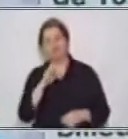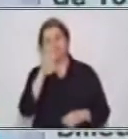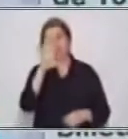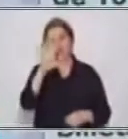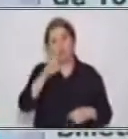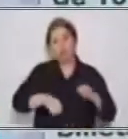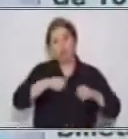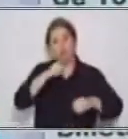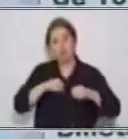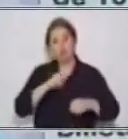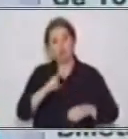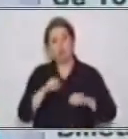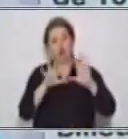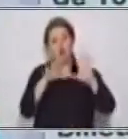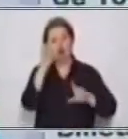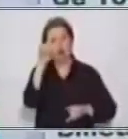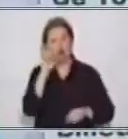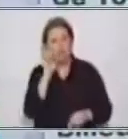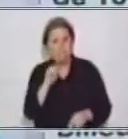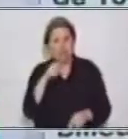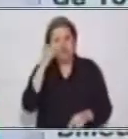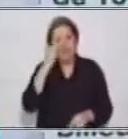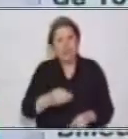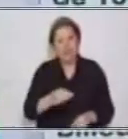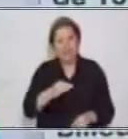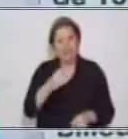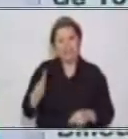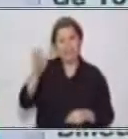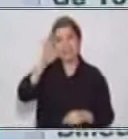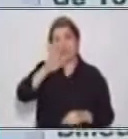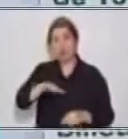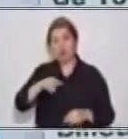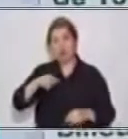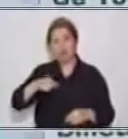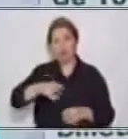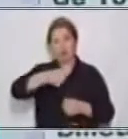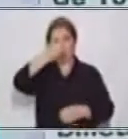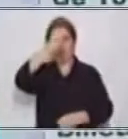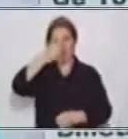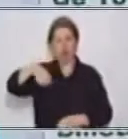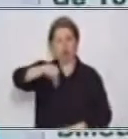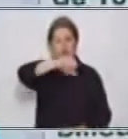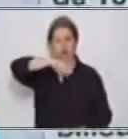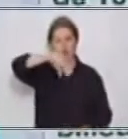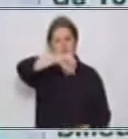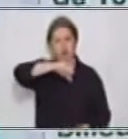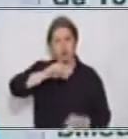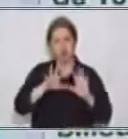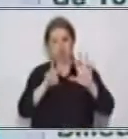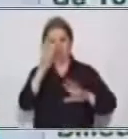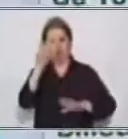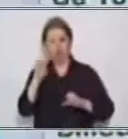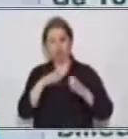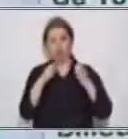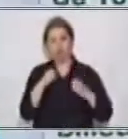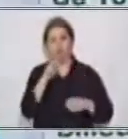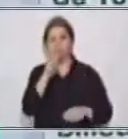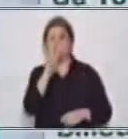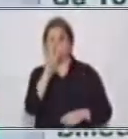y son 11.25. Y luego la botella de aceite vale 12, pero son 2 botellas de